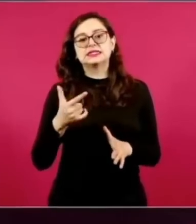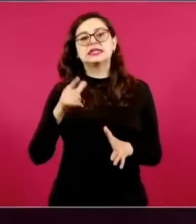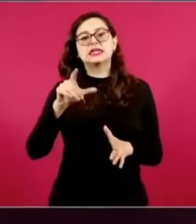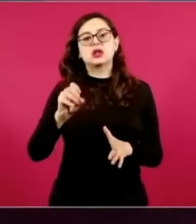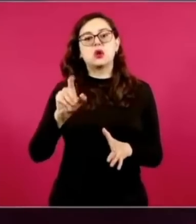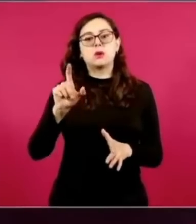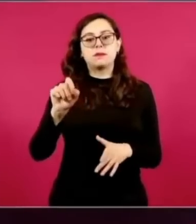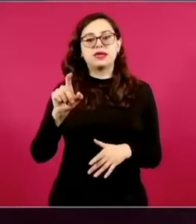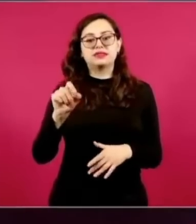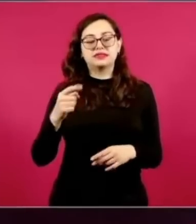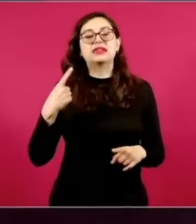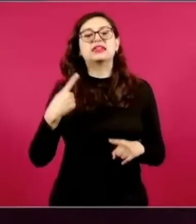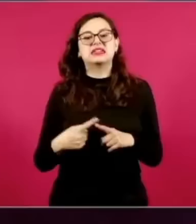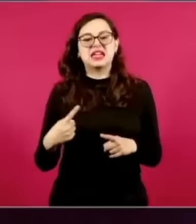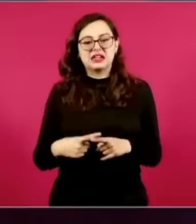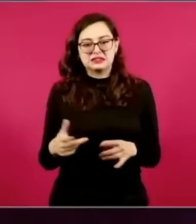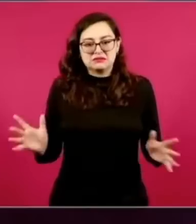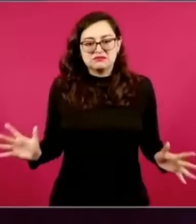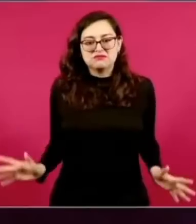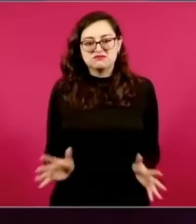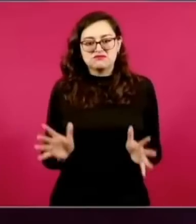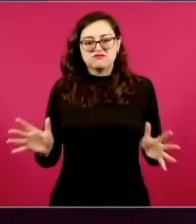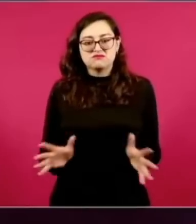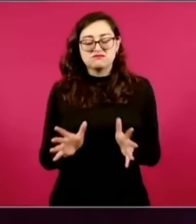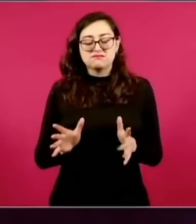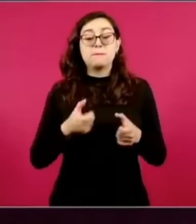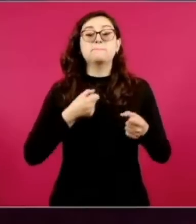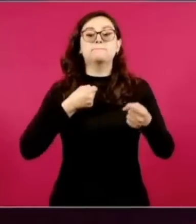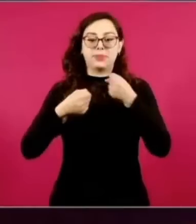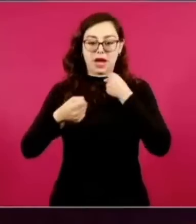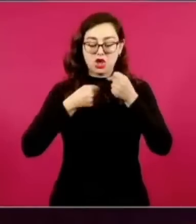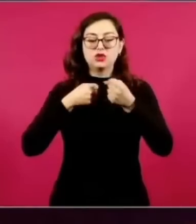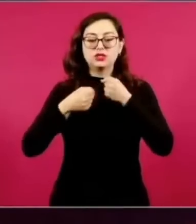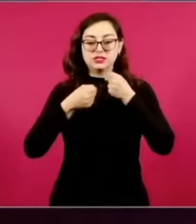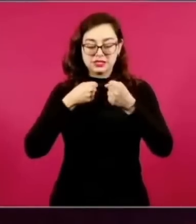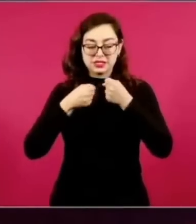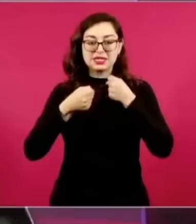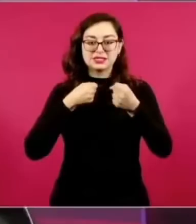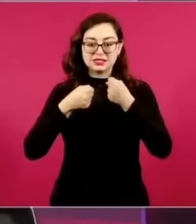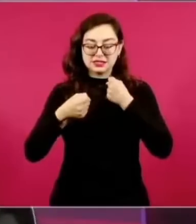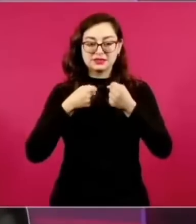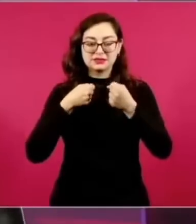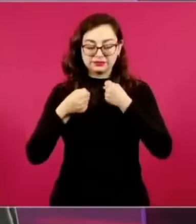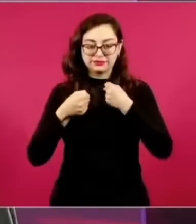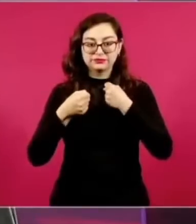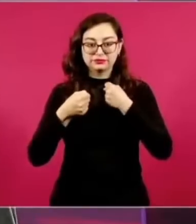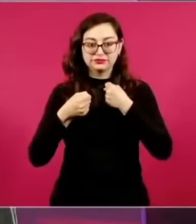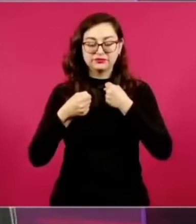por periodistas. No se podría